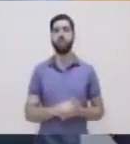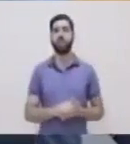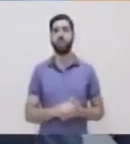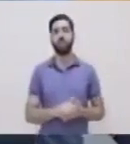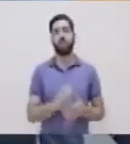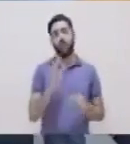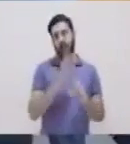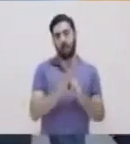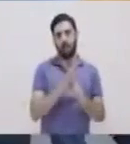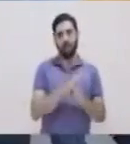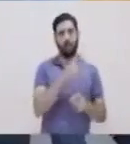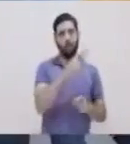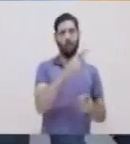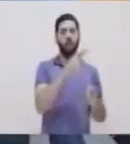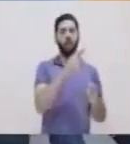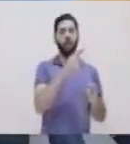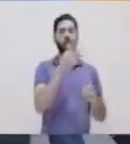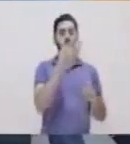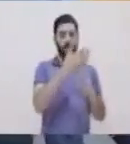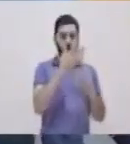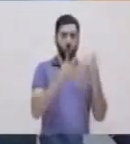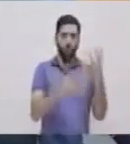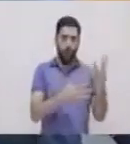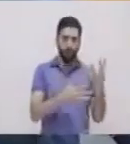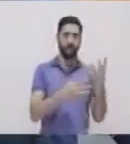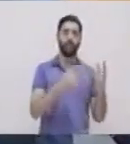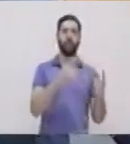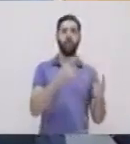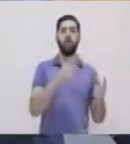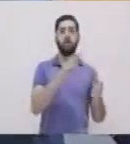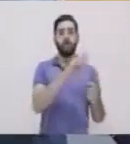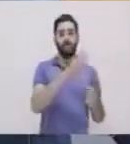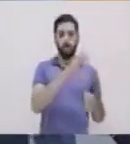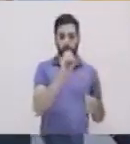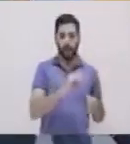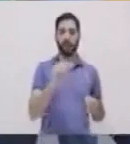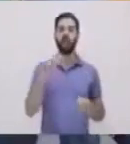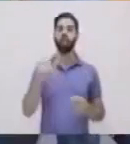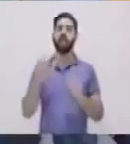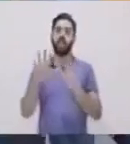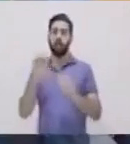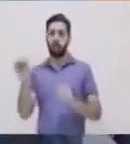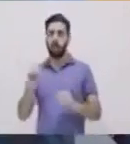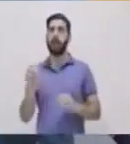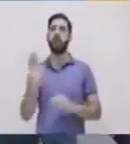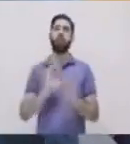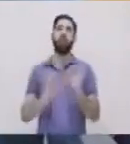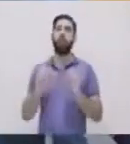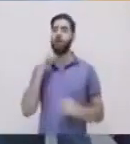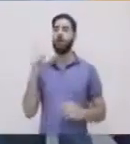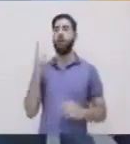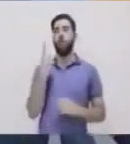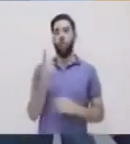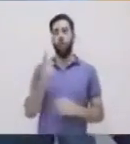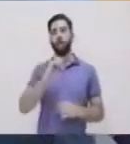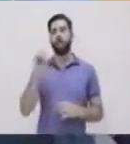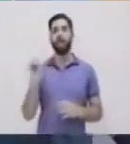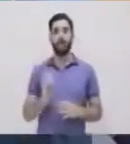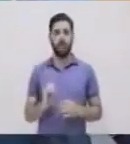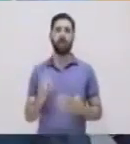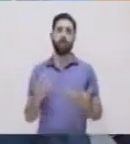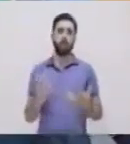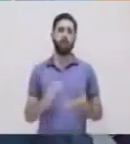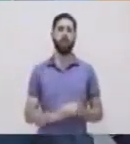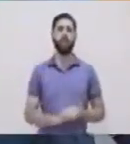cuartil, decil o percentil. Eso hay que tenerlo súper claro porque no podemos dividir todo dentro de lo mismo. Muy bien, sí, así como dice Claudita, pues cuartiles